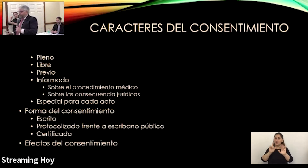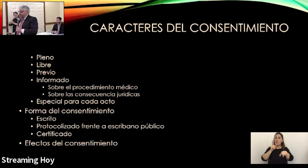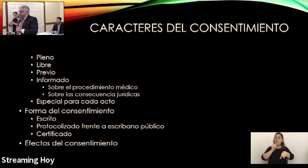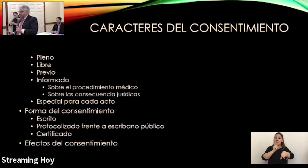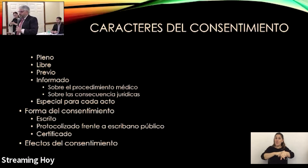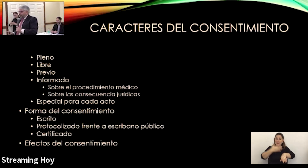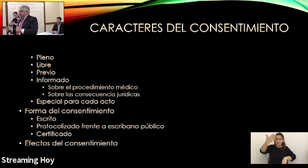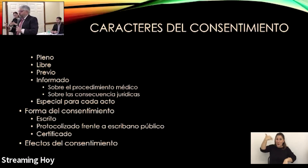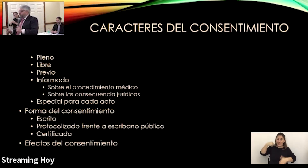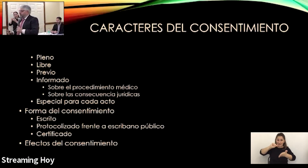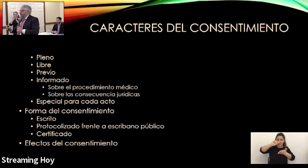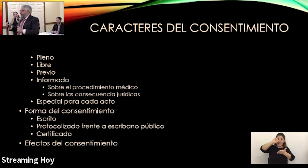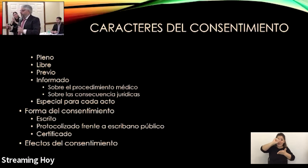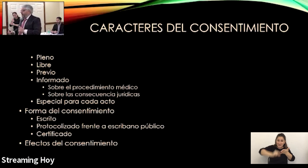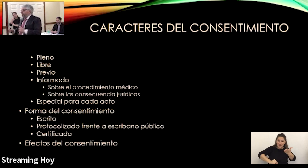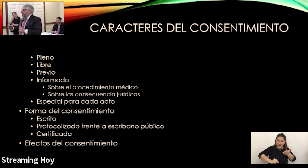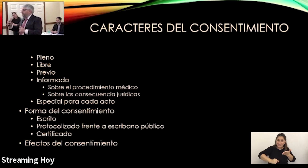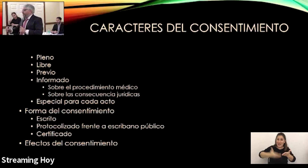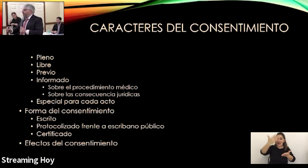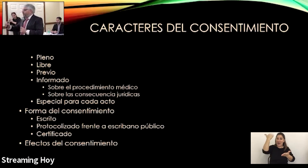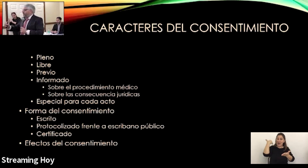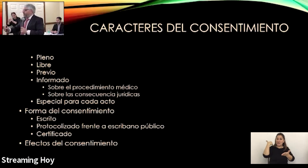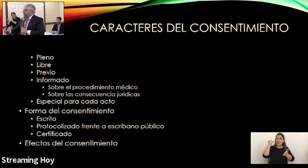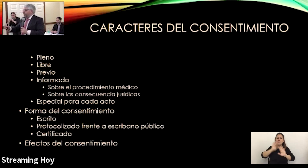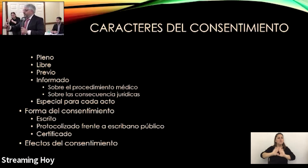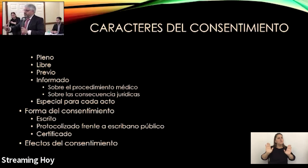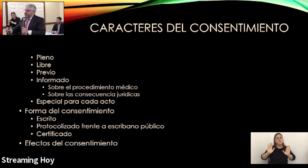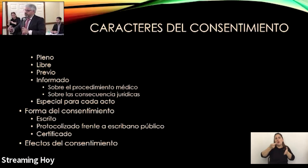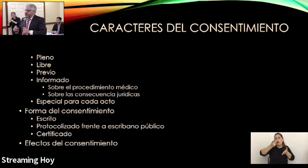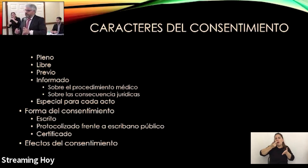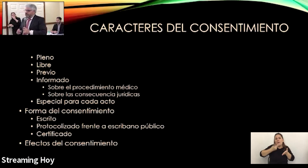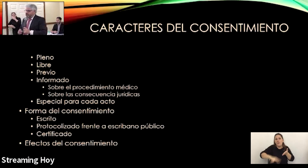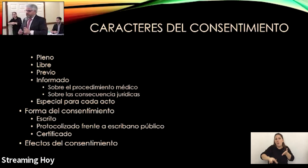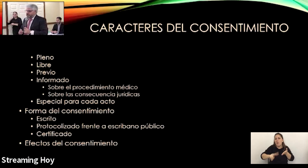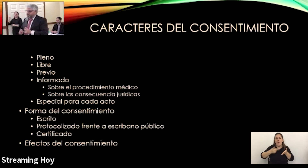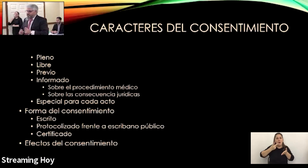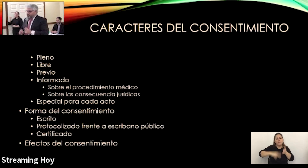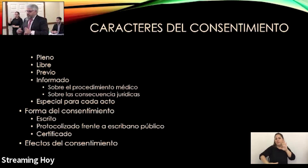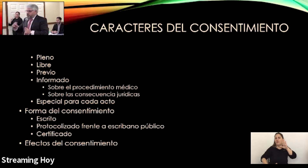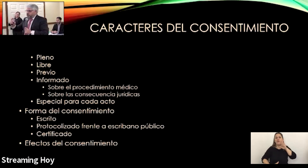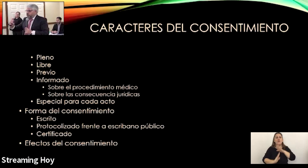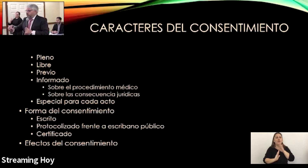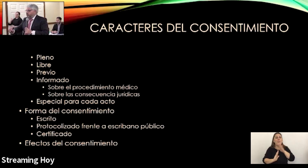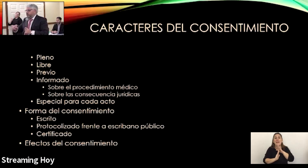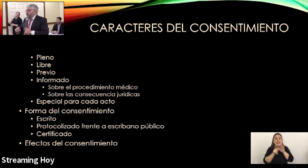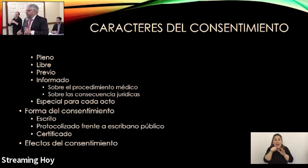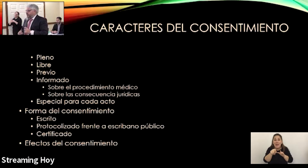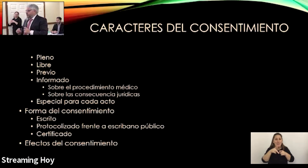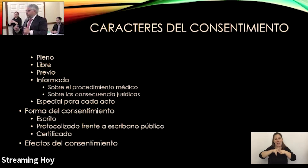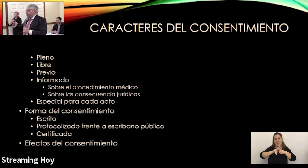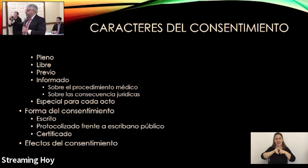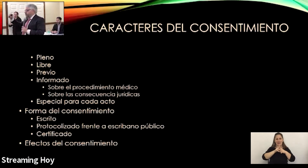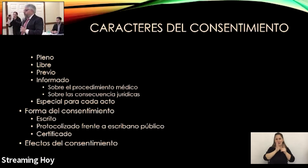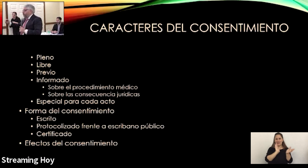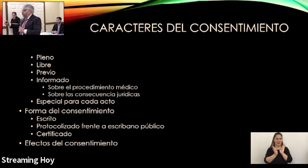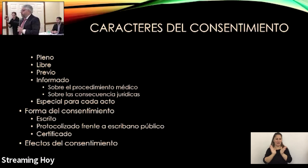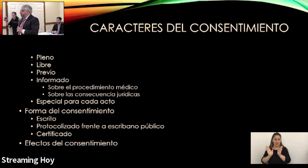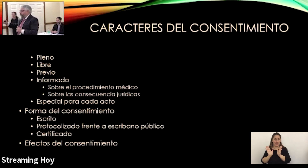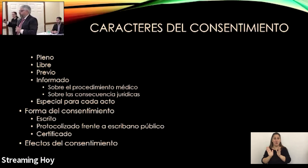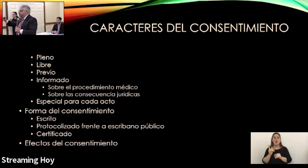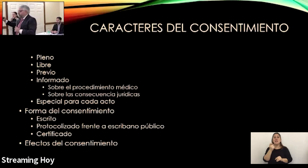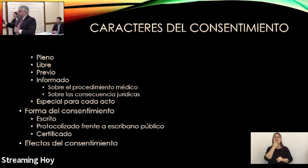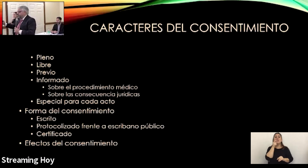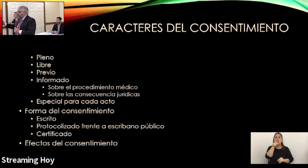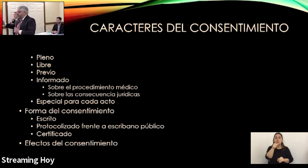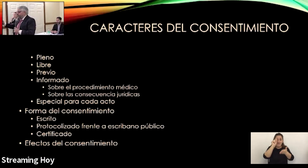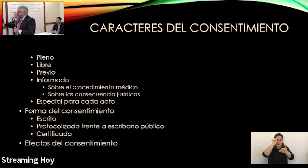para cada acto es la piedra fundamental de este tipo de técnicas. Si usted no tiene ese